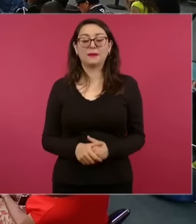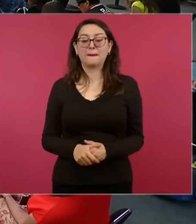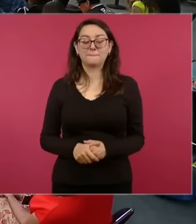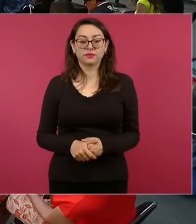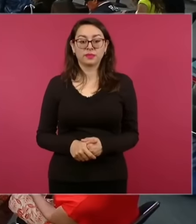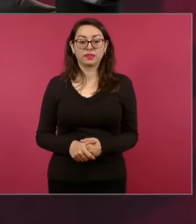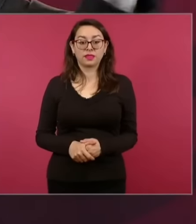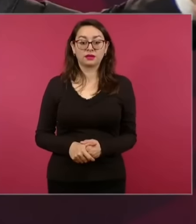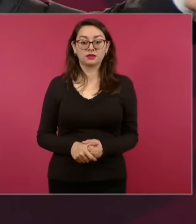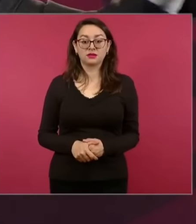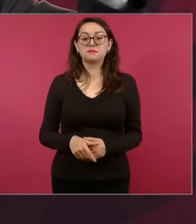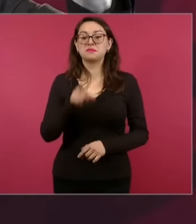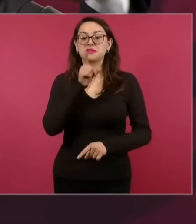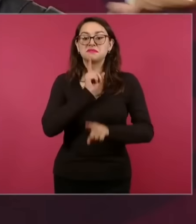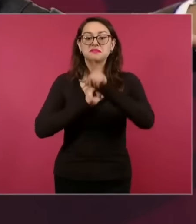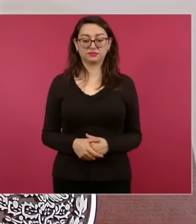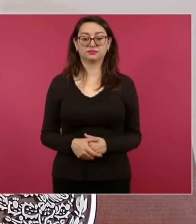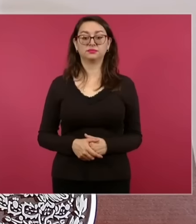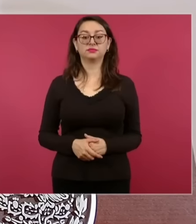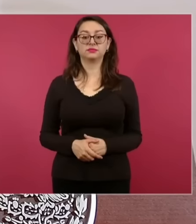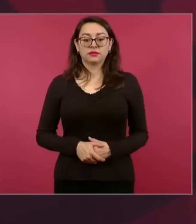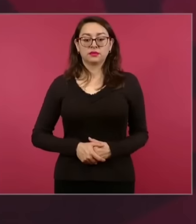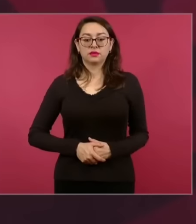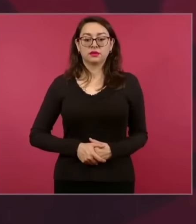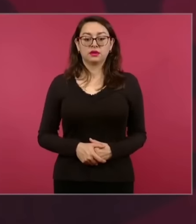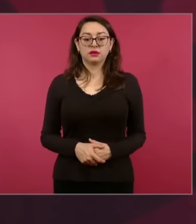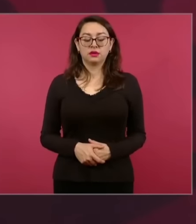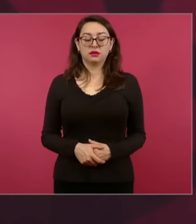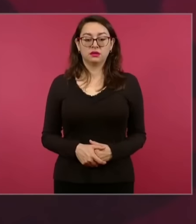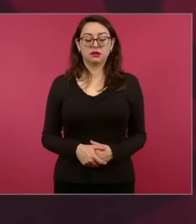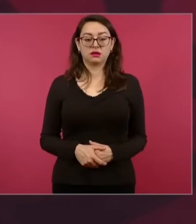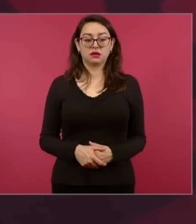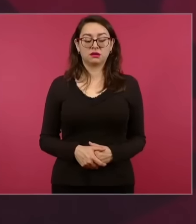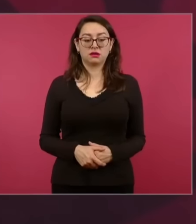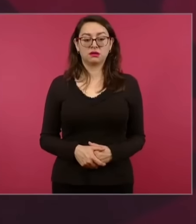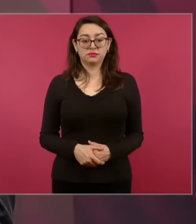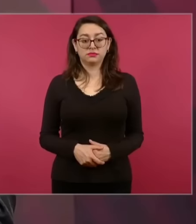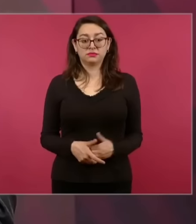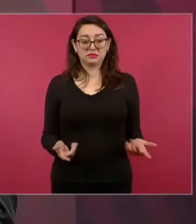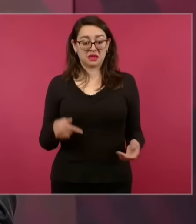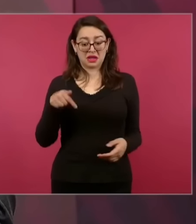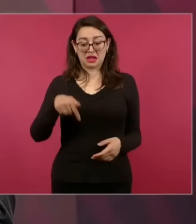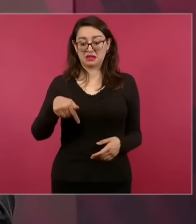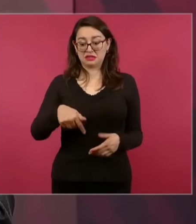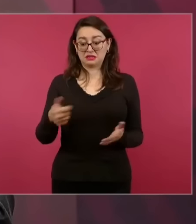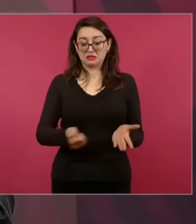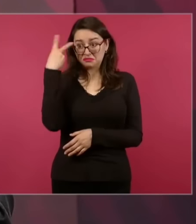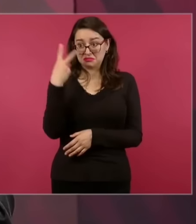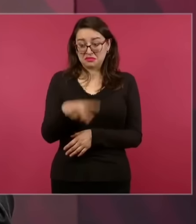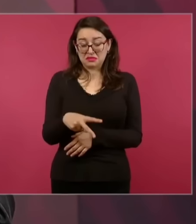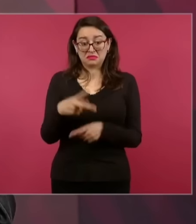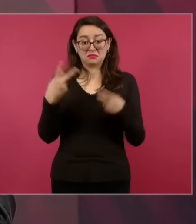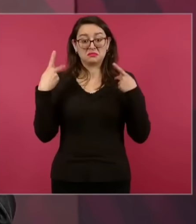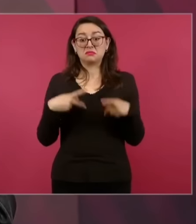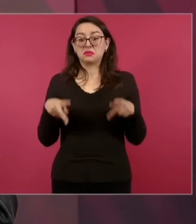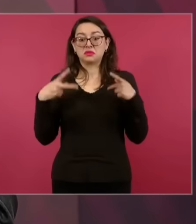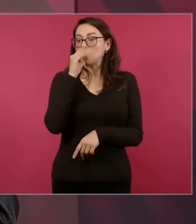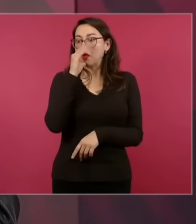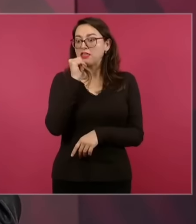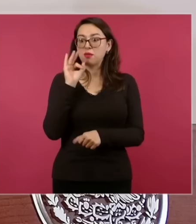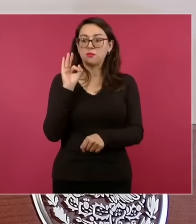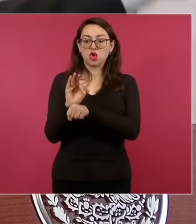puede haber, en mentiras y en calumnias. Aquí ha estado la gente desprotegida, en estado de